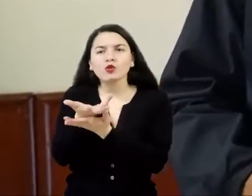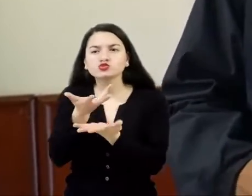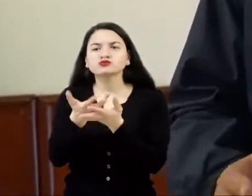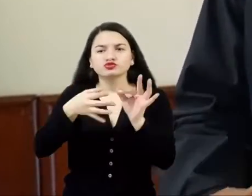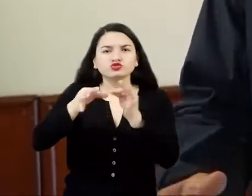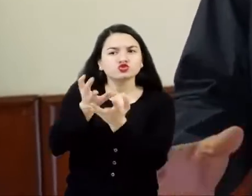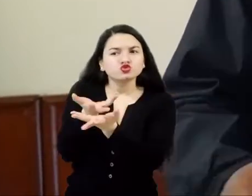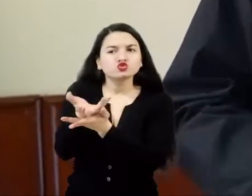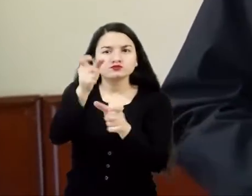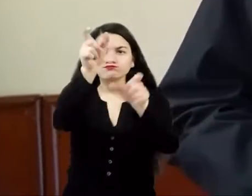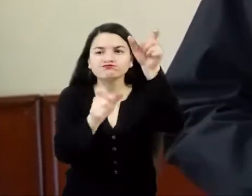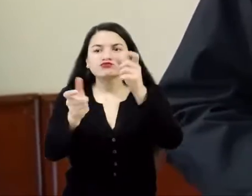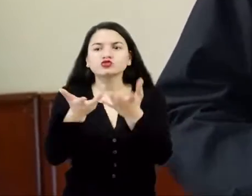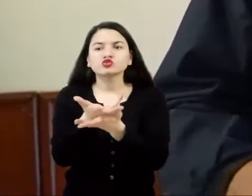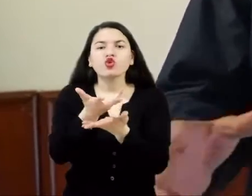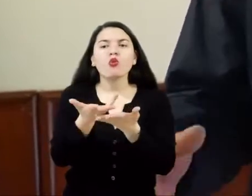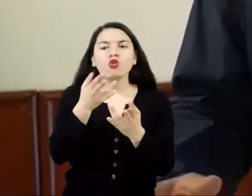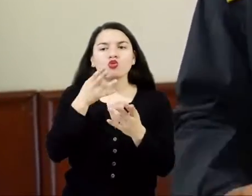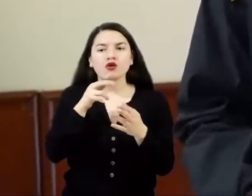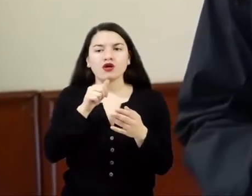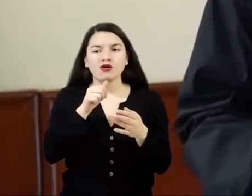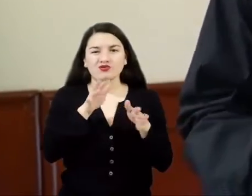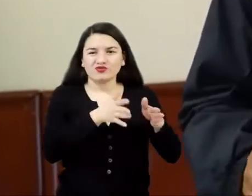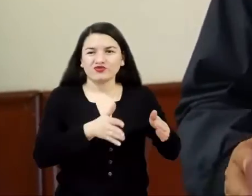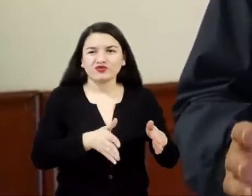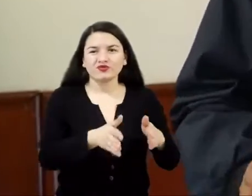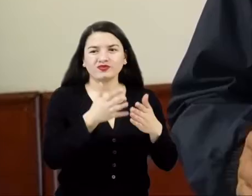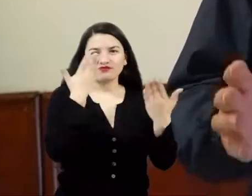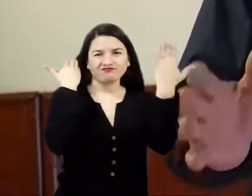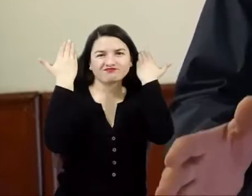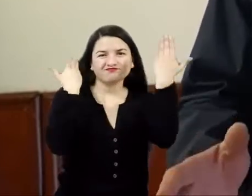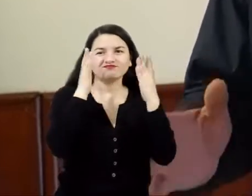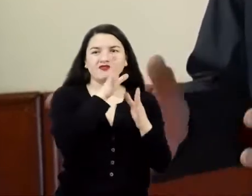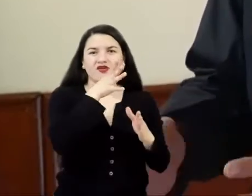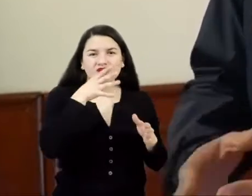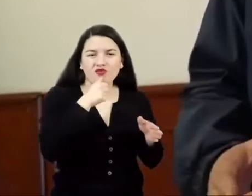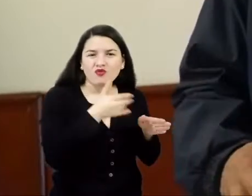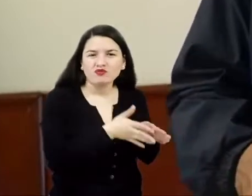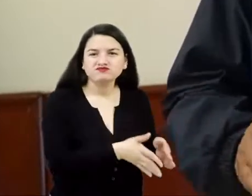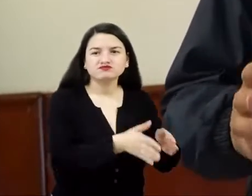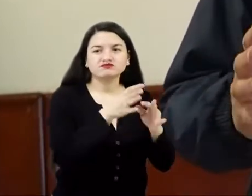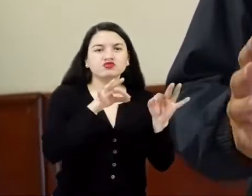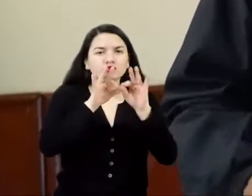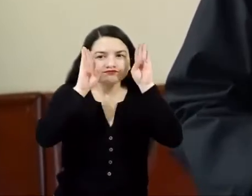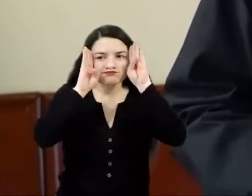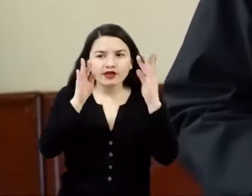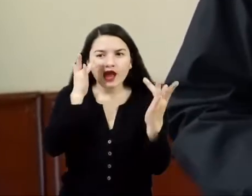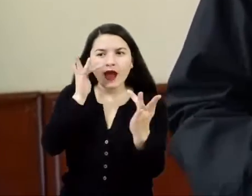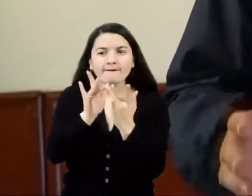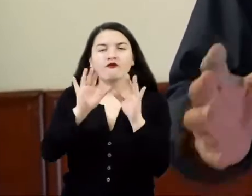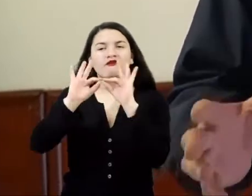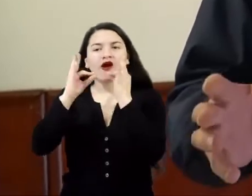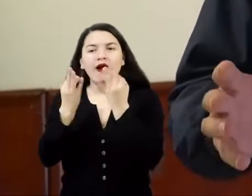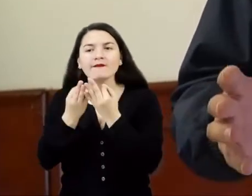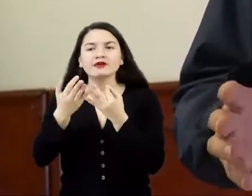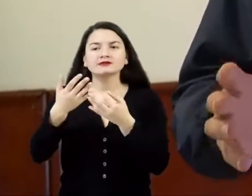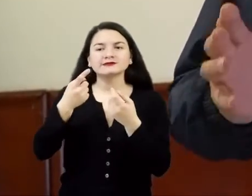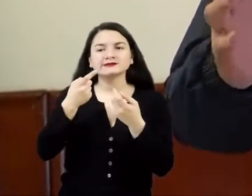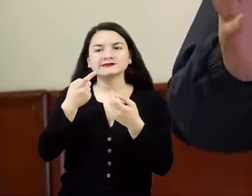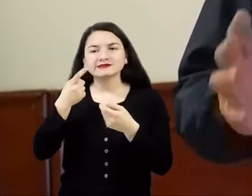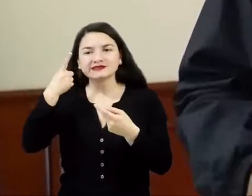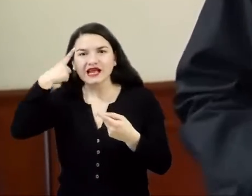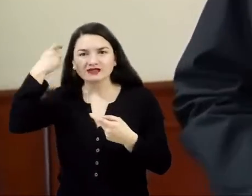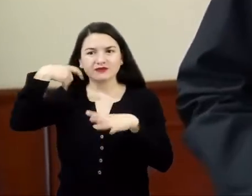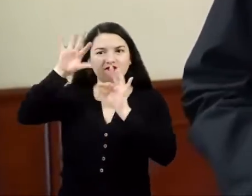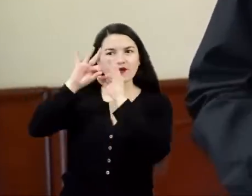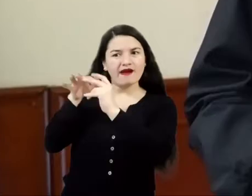contingencias por temporada de lluvias del departamento y unas recomendaciones generales de preparación y respuesta ante esta temporada de lluvias. Lo fundamental